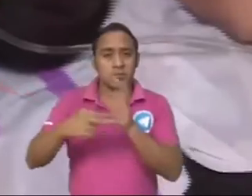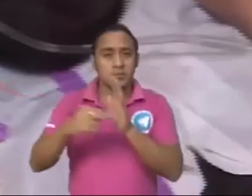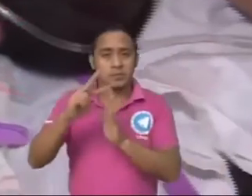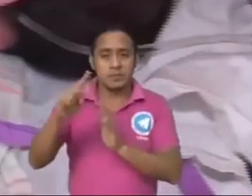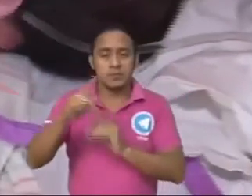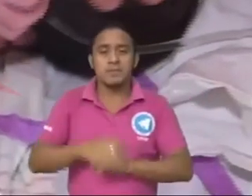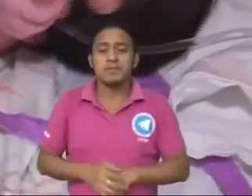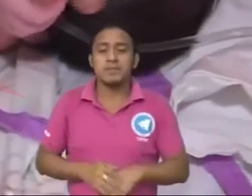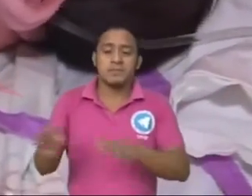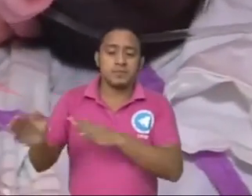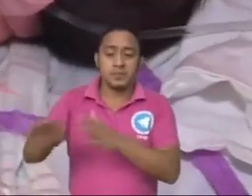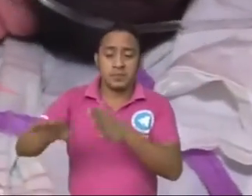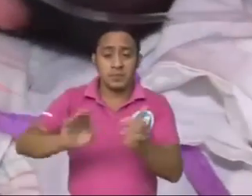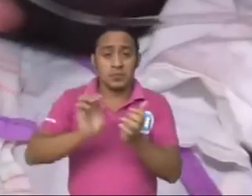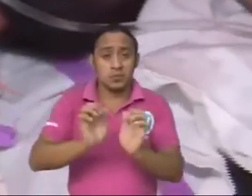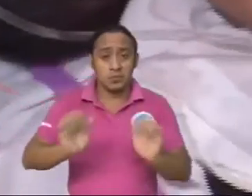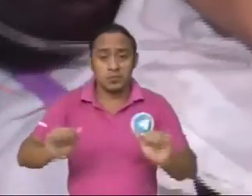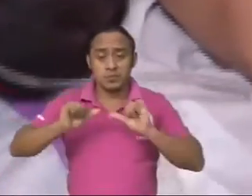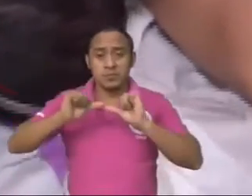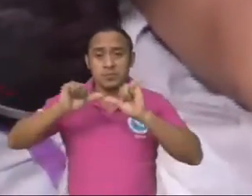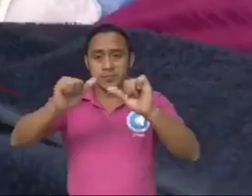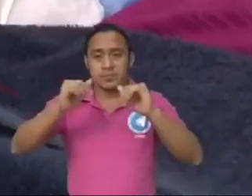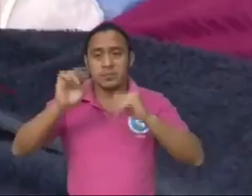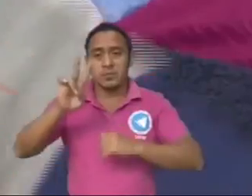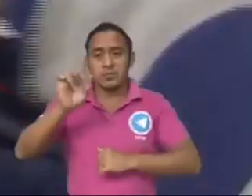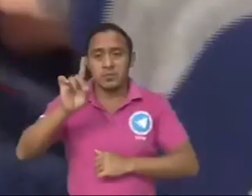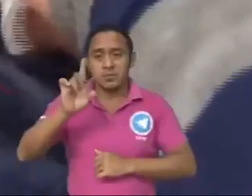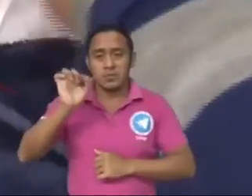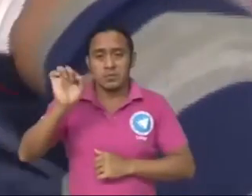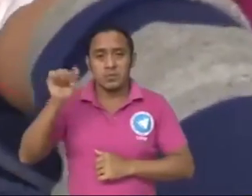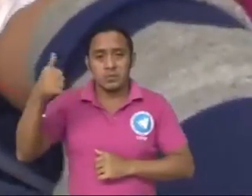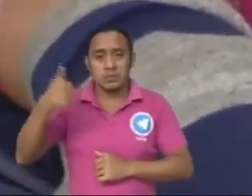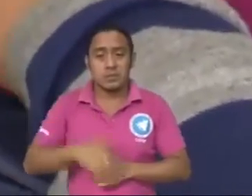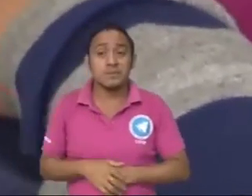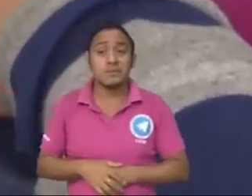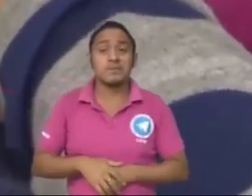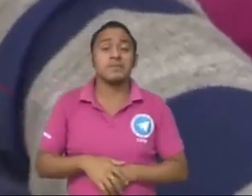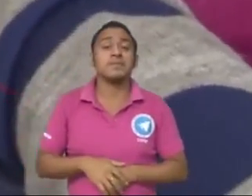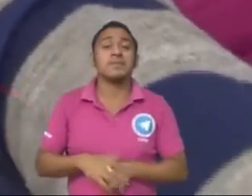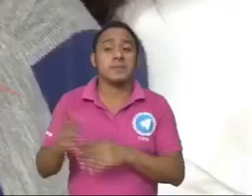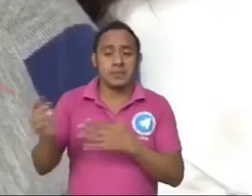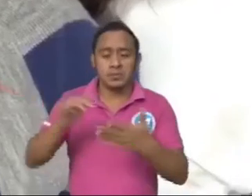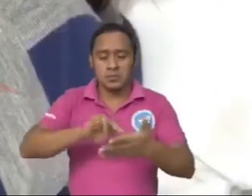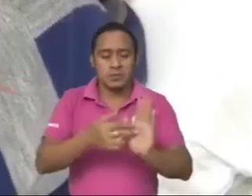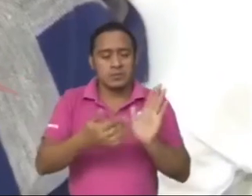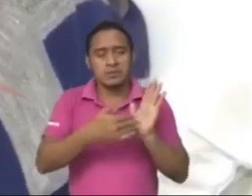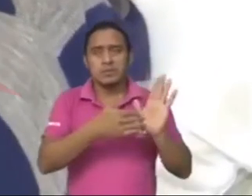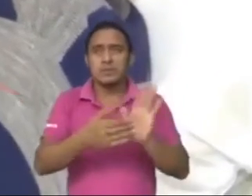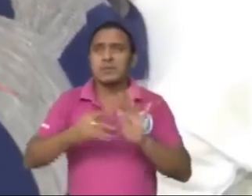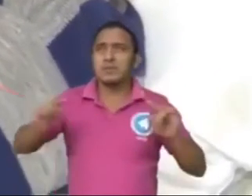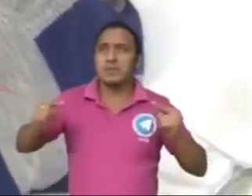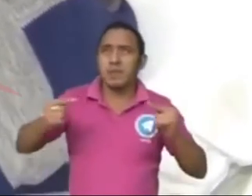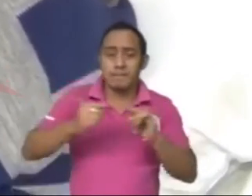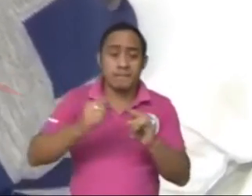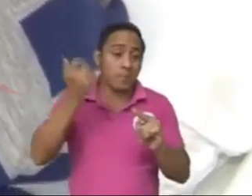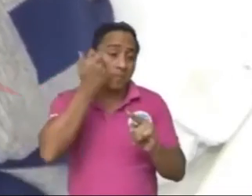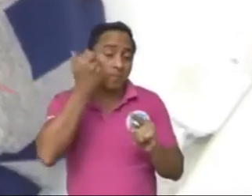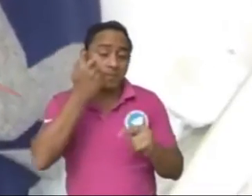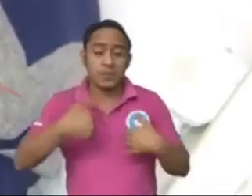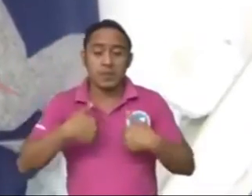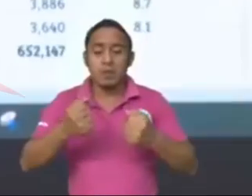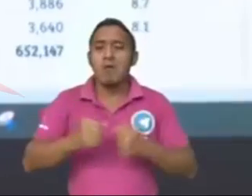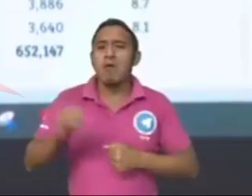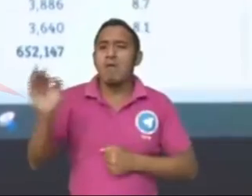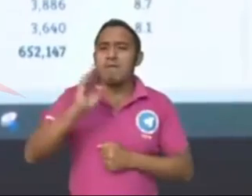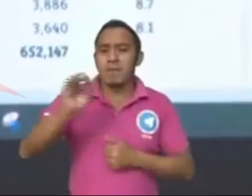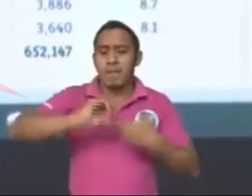2022, al componente nacional de lucha contra la malaria del Ministerio de Salud. Además, este viernes el Ministerio de Salud